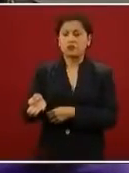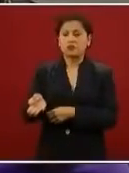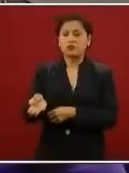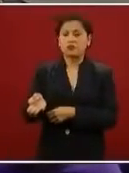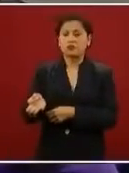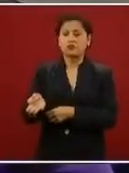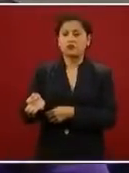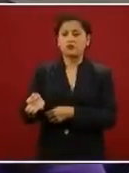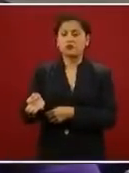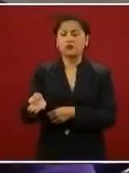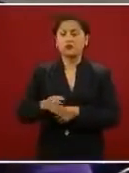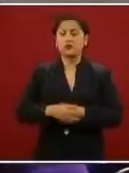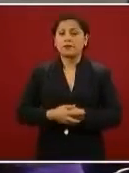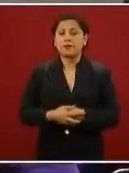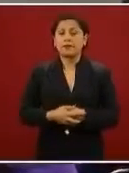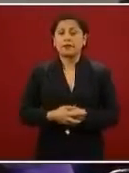que